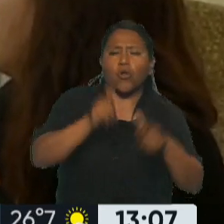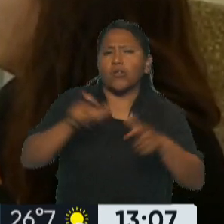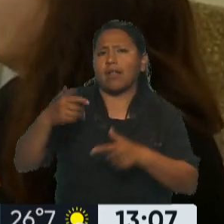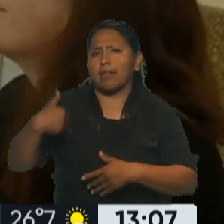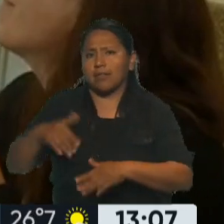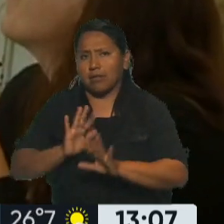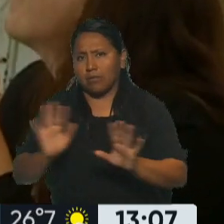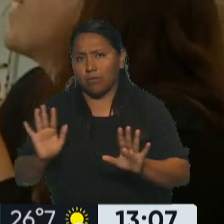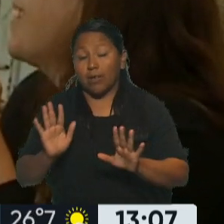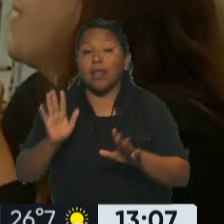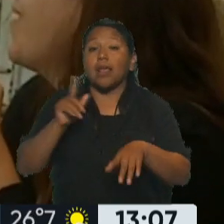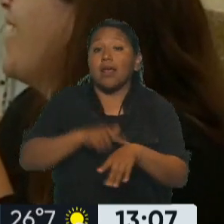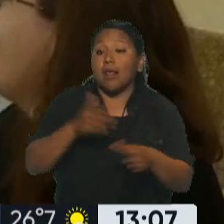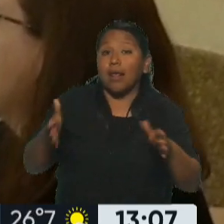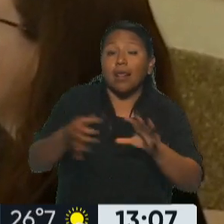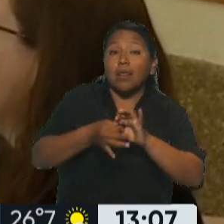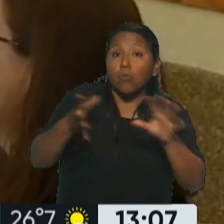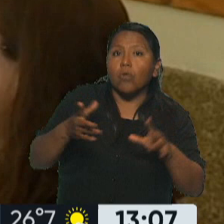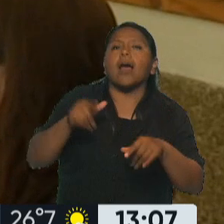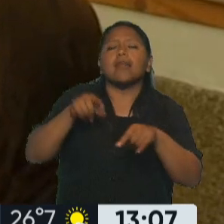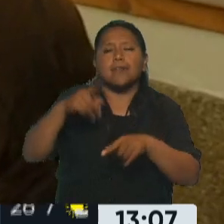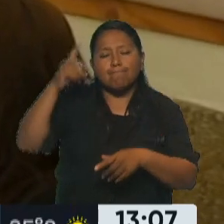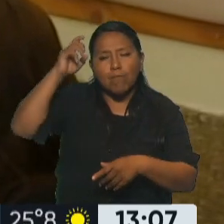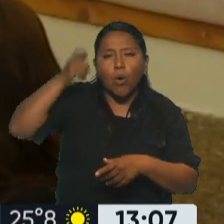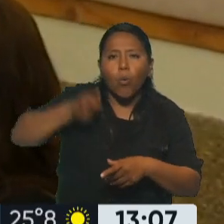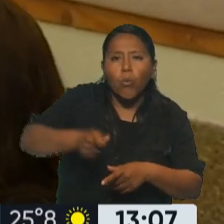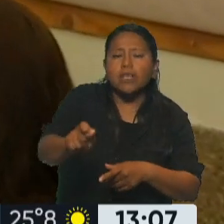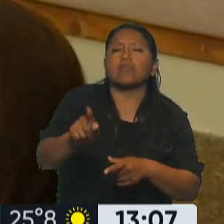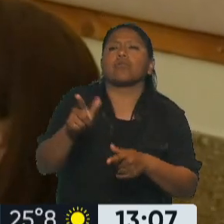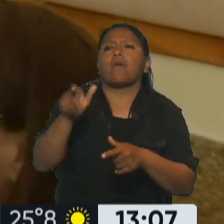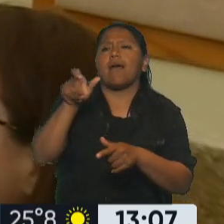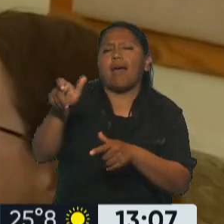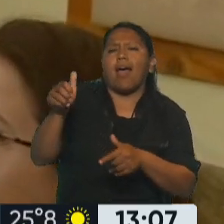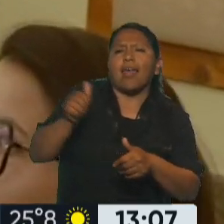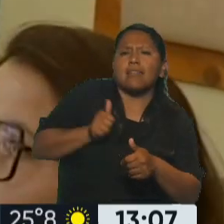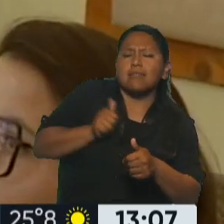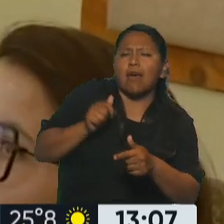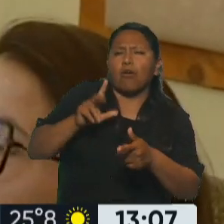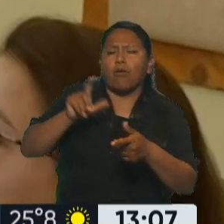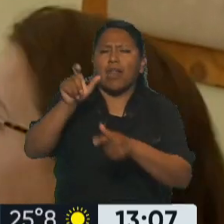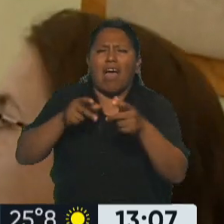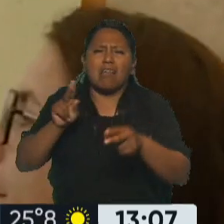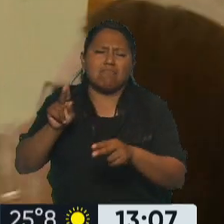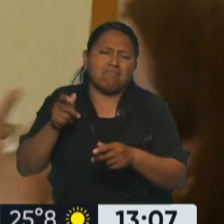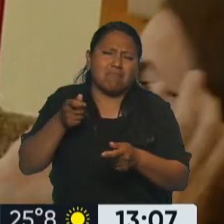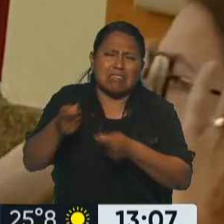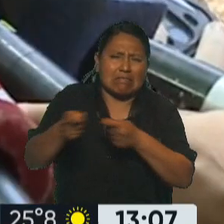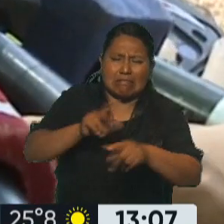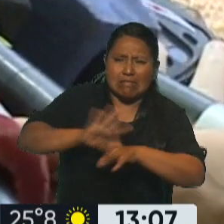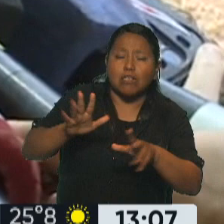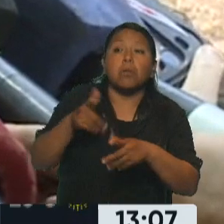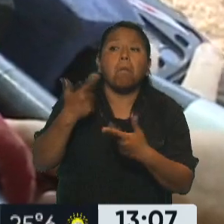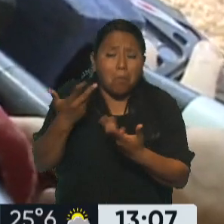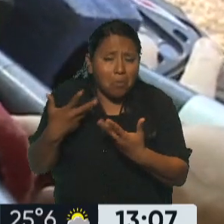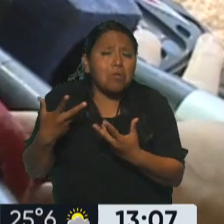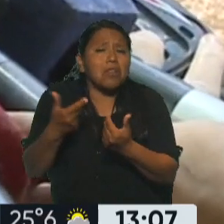corresponde, en democracia se juzgó a los dictadores genocidas, dándole las oportunidades de